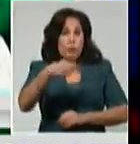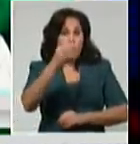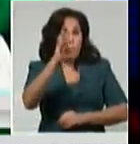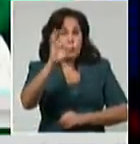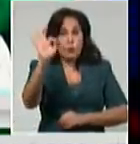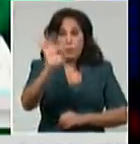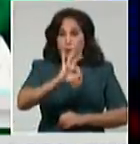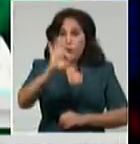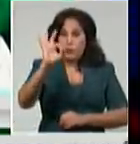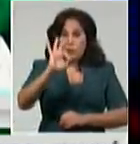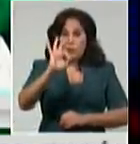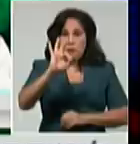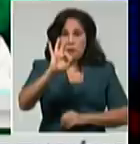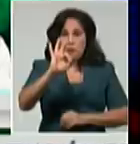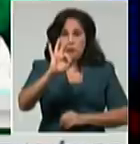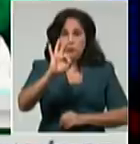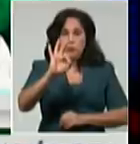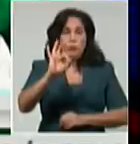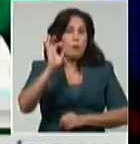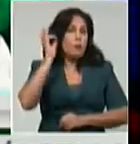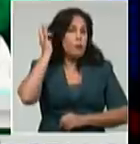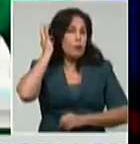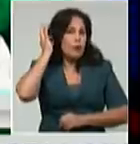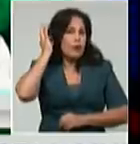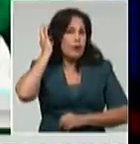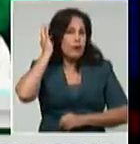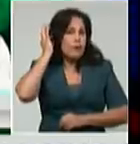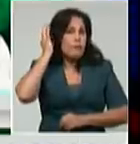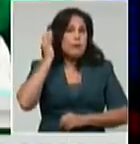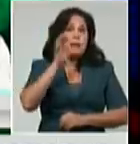48,8% son del sexo femenino y el